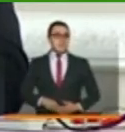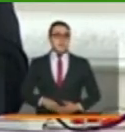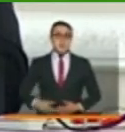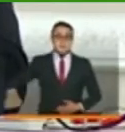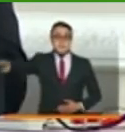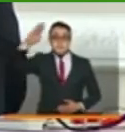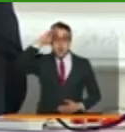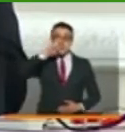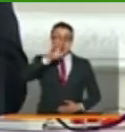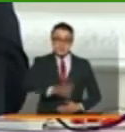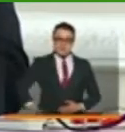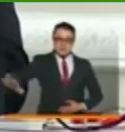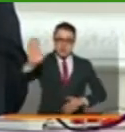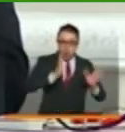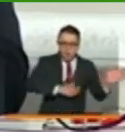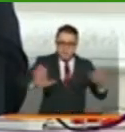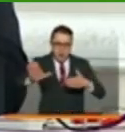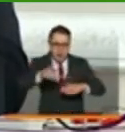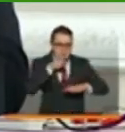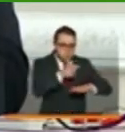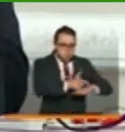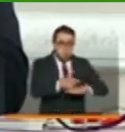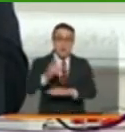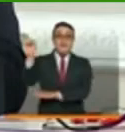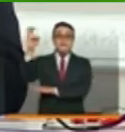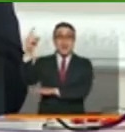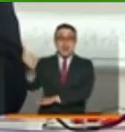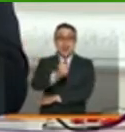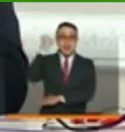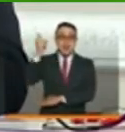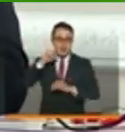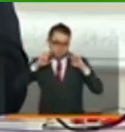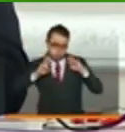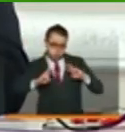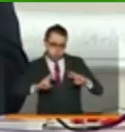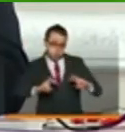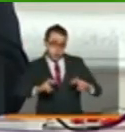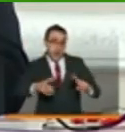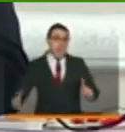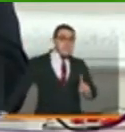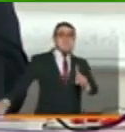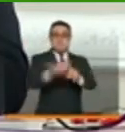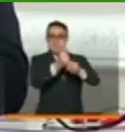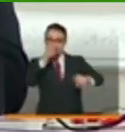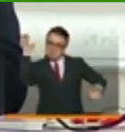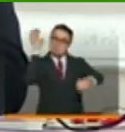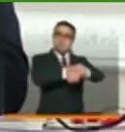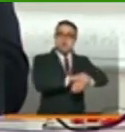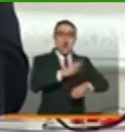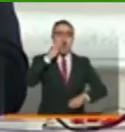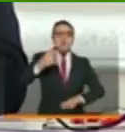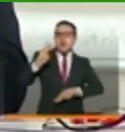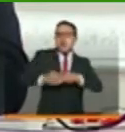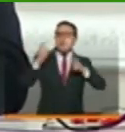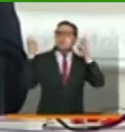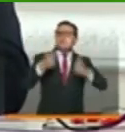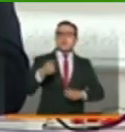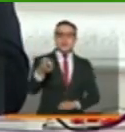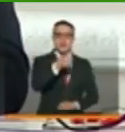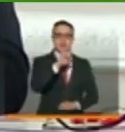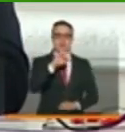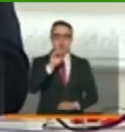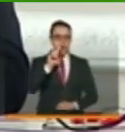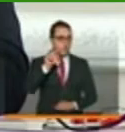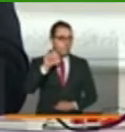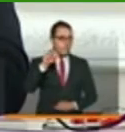de la Policía Nacional y la Fiscalía General de la Nación el delincuente que responde al alias de